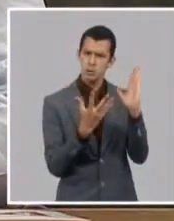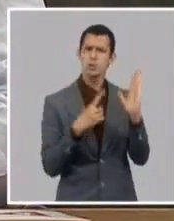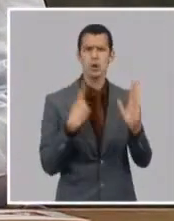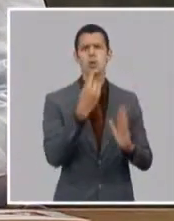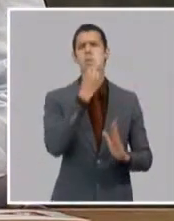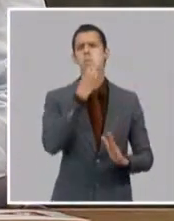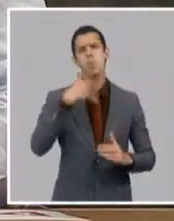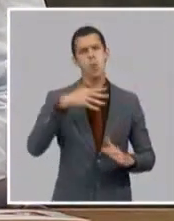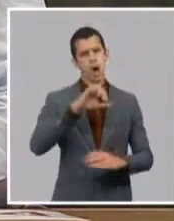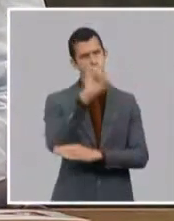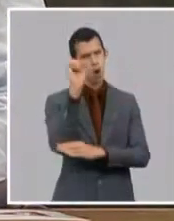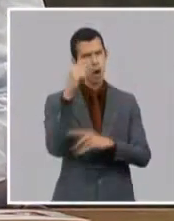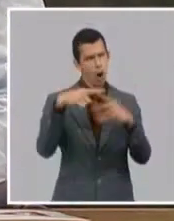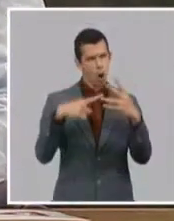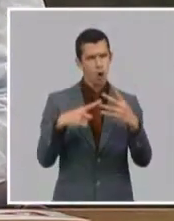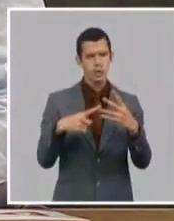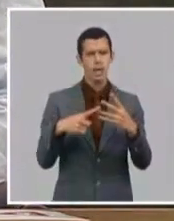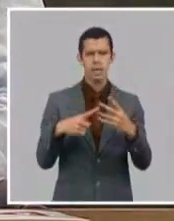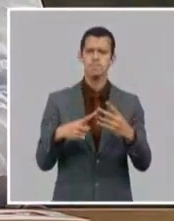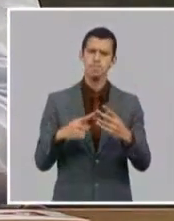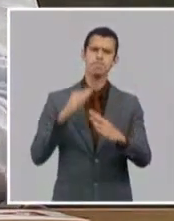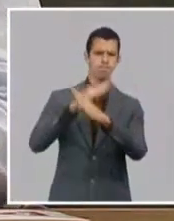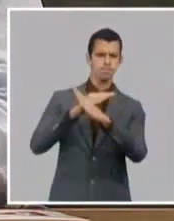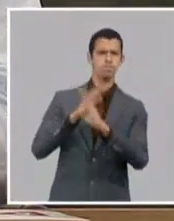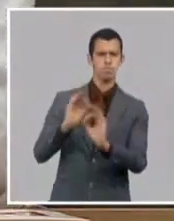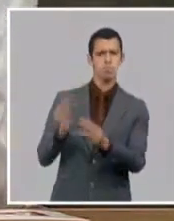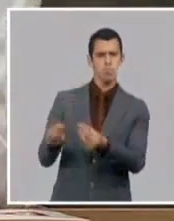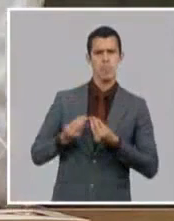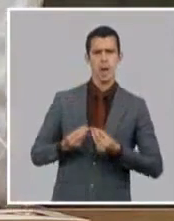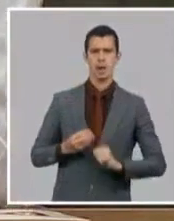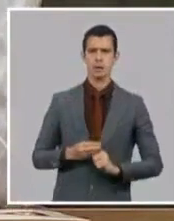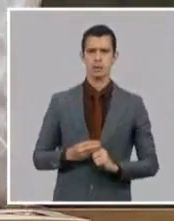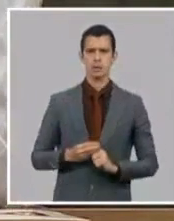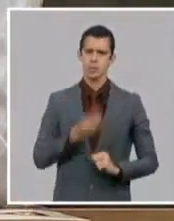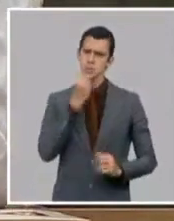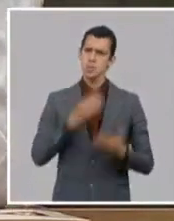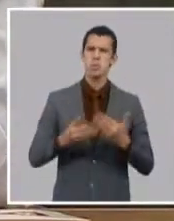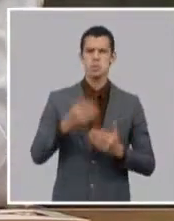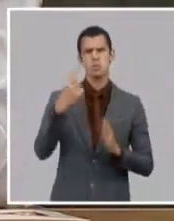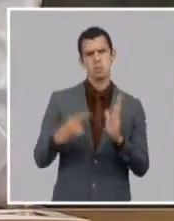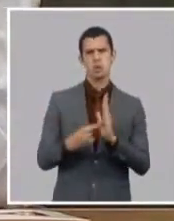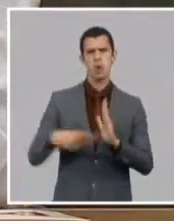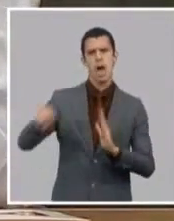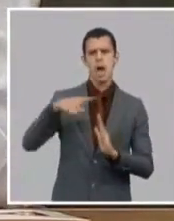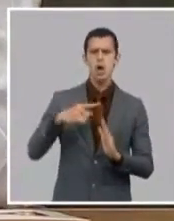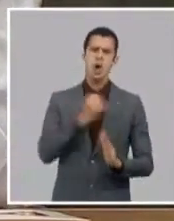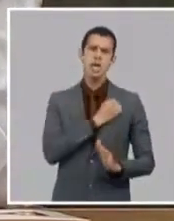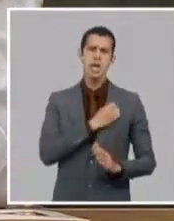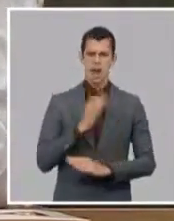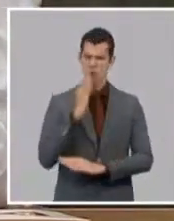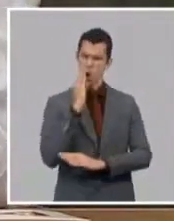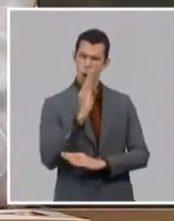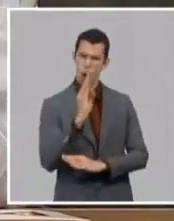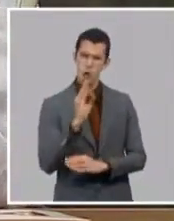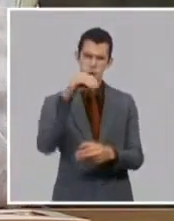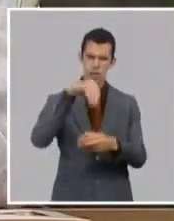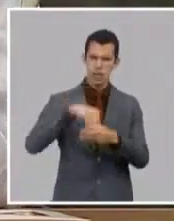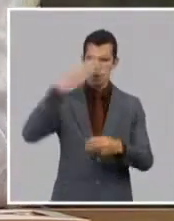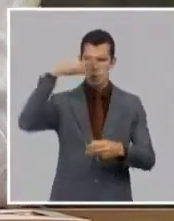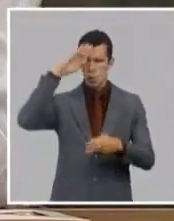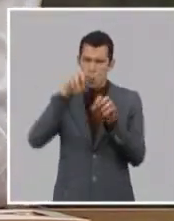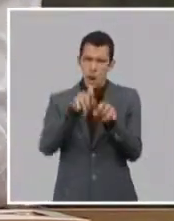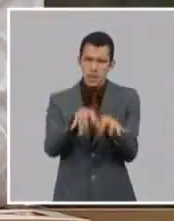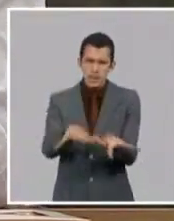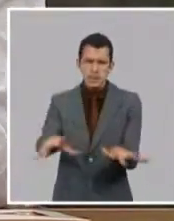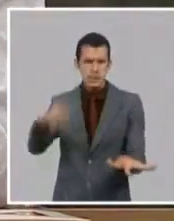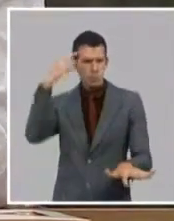podemos lograr. O sea, es una campaña mediática cargada de odio, de falsas noticias, de ridículas y